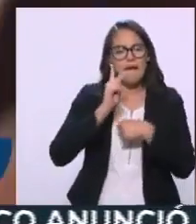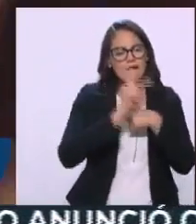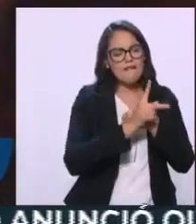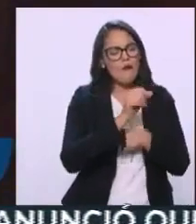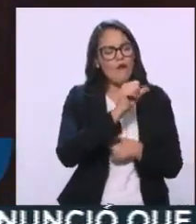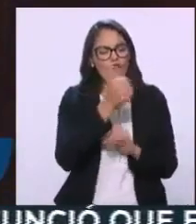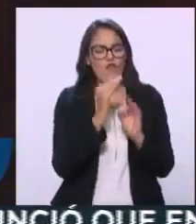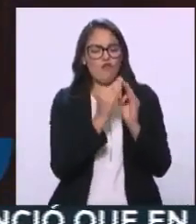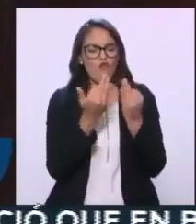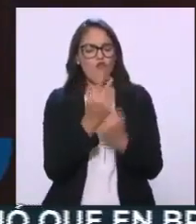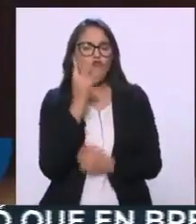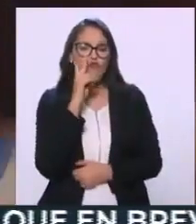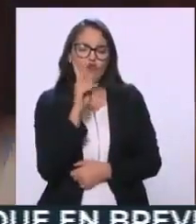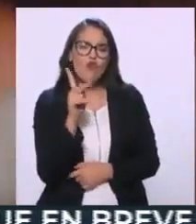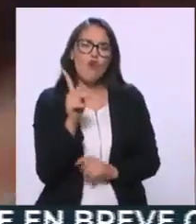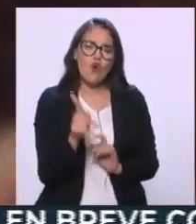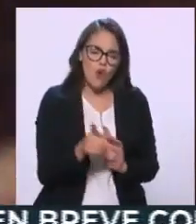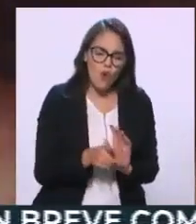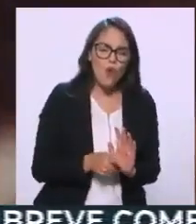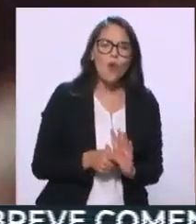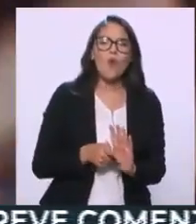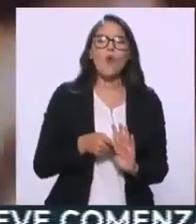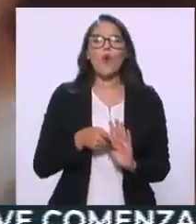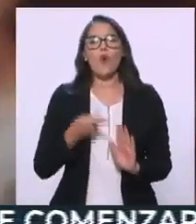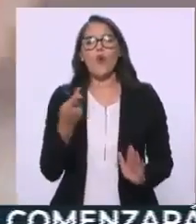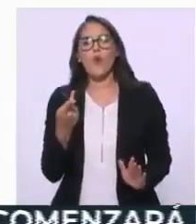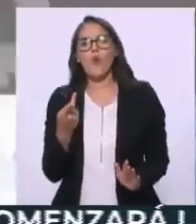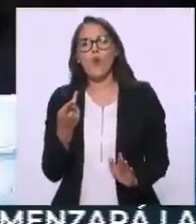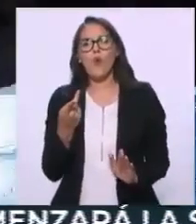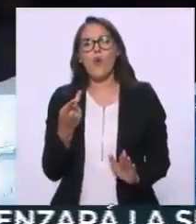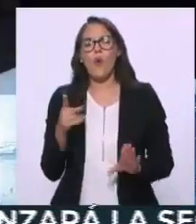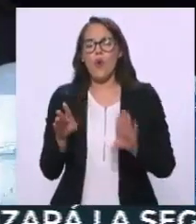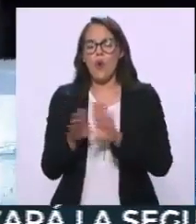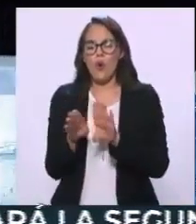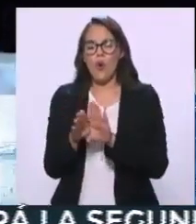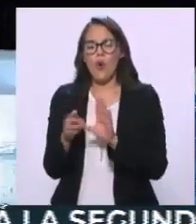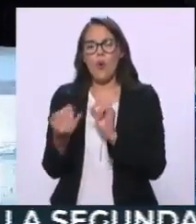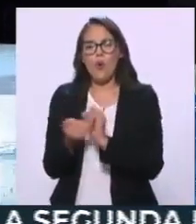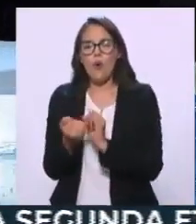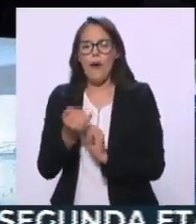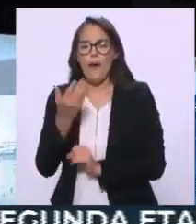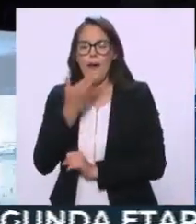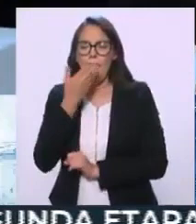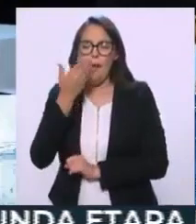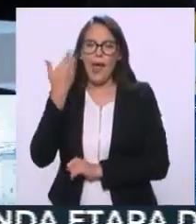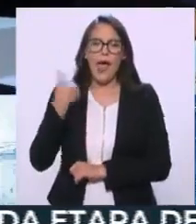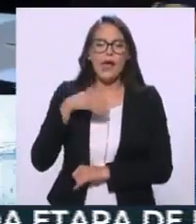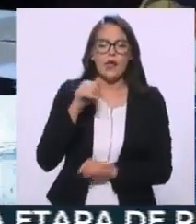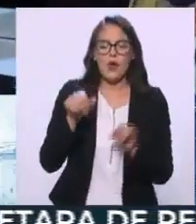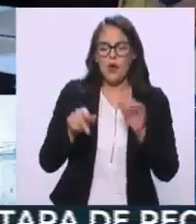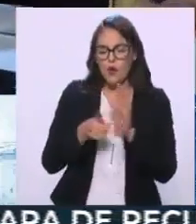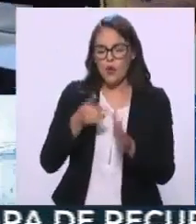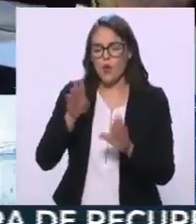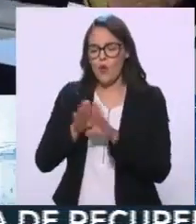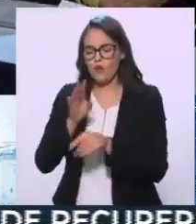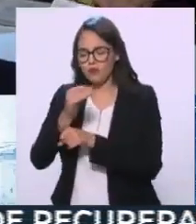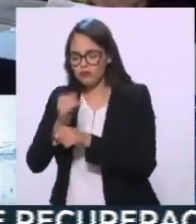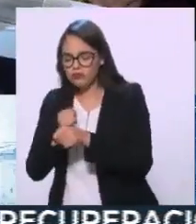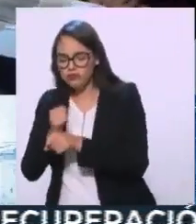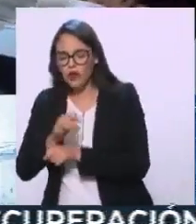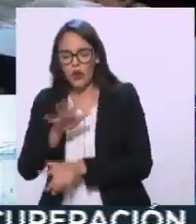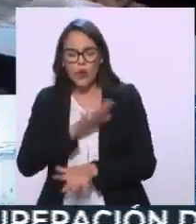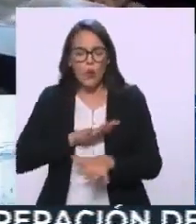se resignifiquen, se vuelvan a traducir, se vuelvan a indagar todos